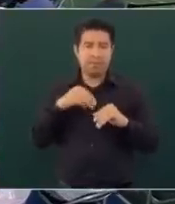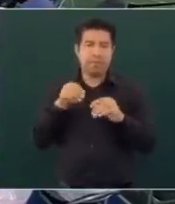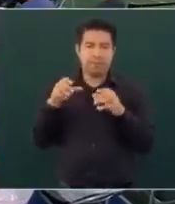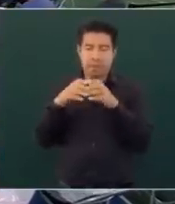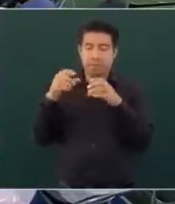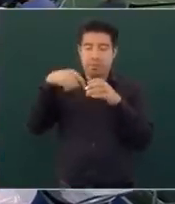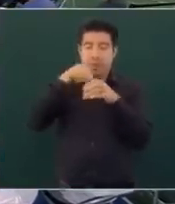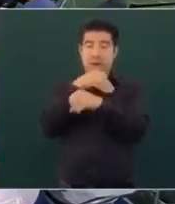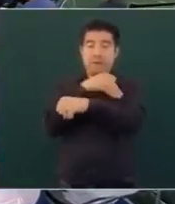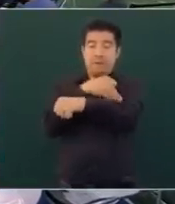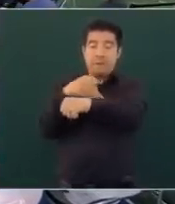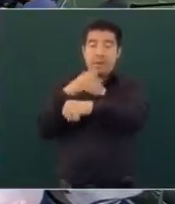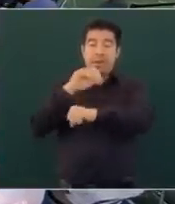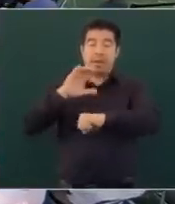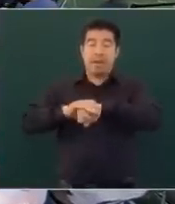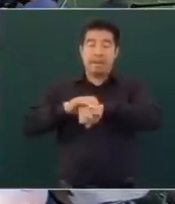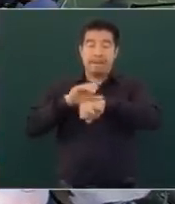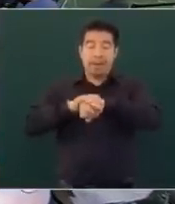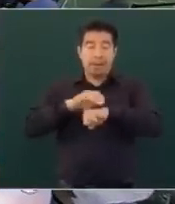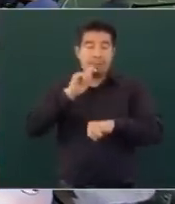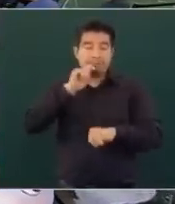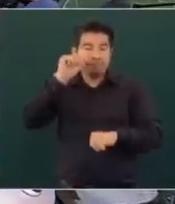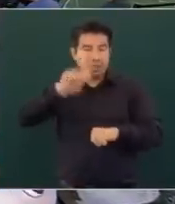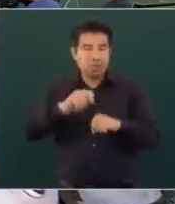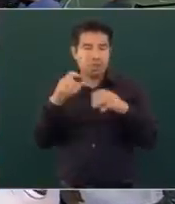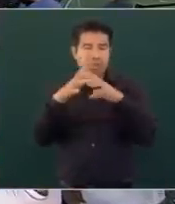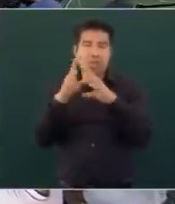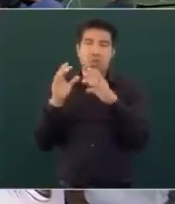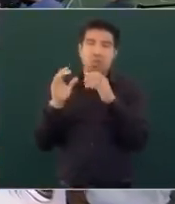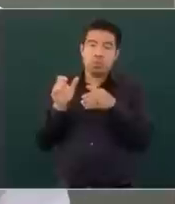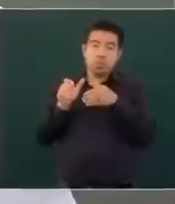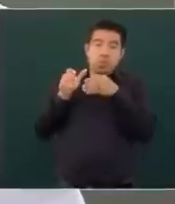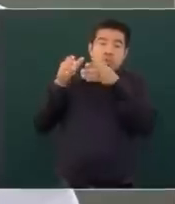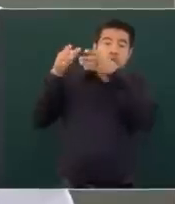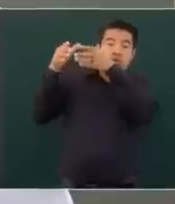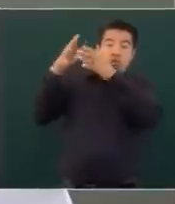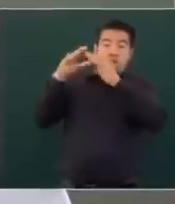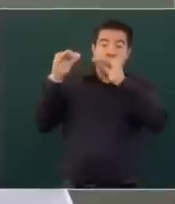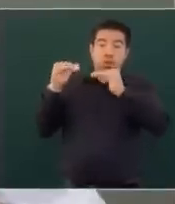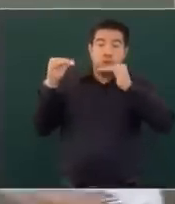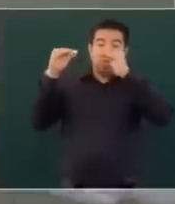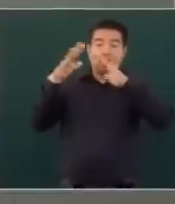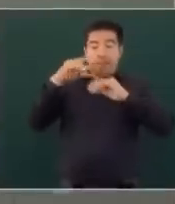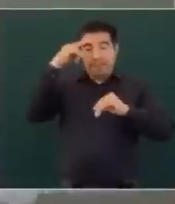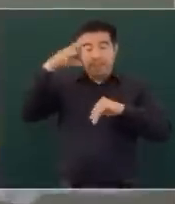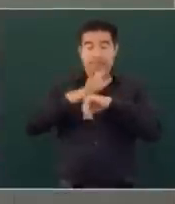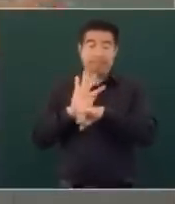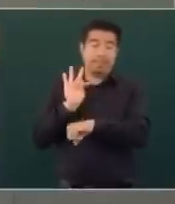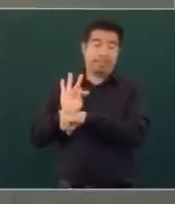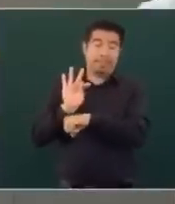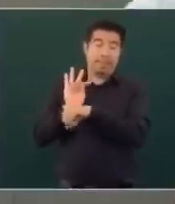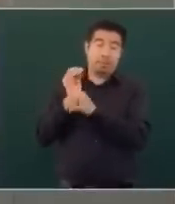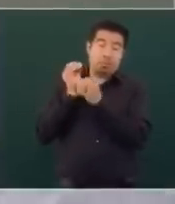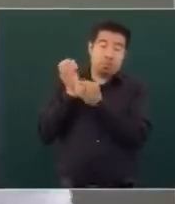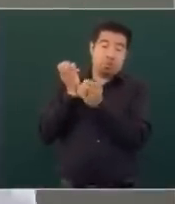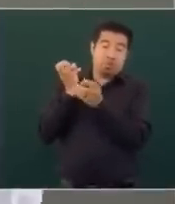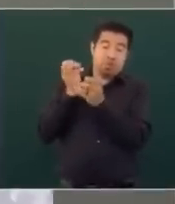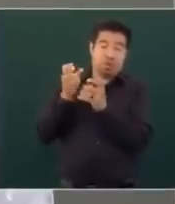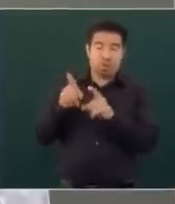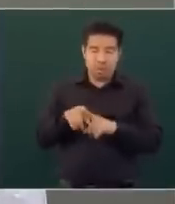Amigos, familiares, allá, arriba. ¿El pueblo?